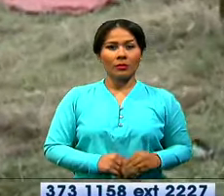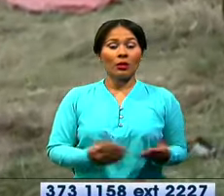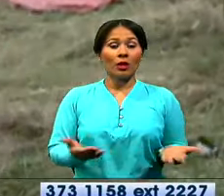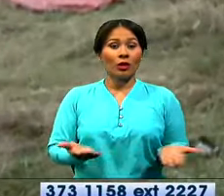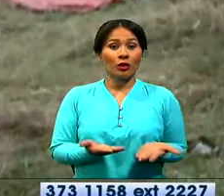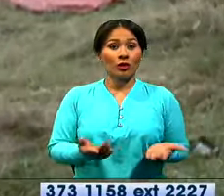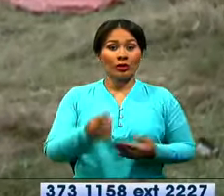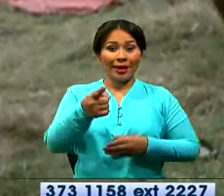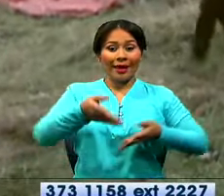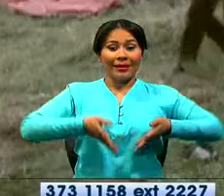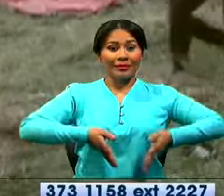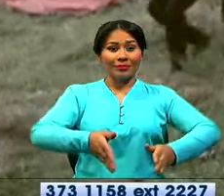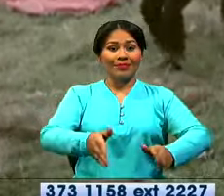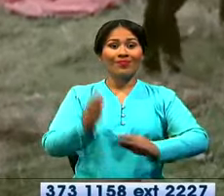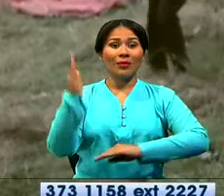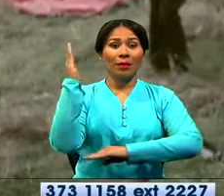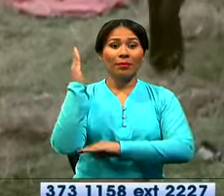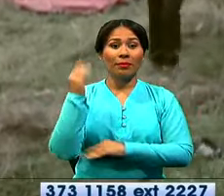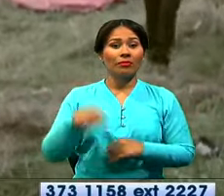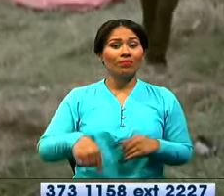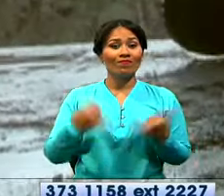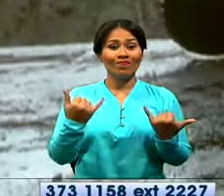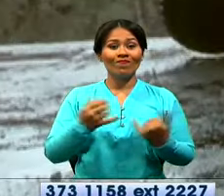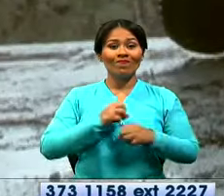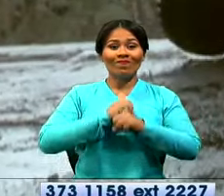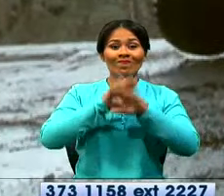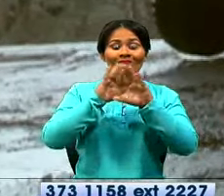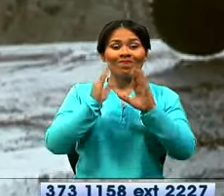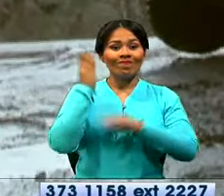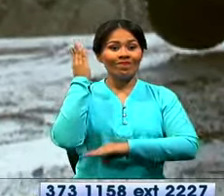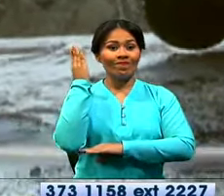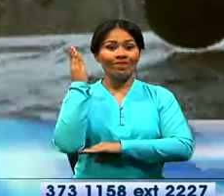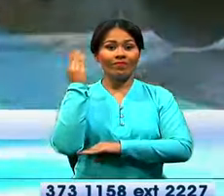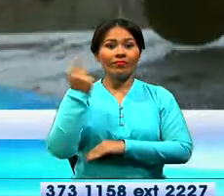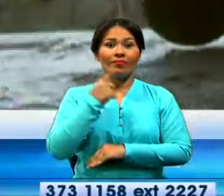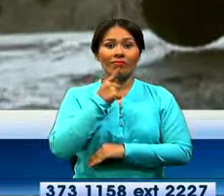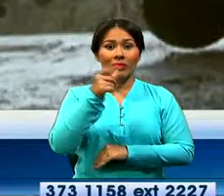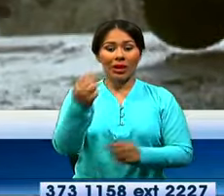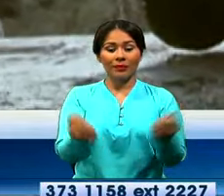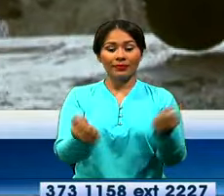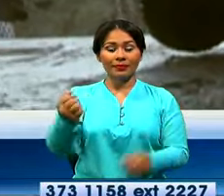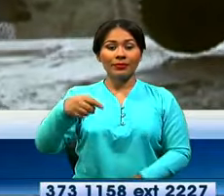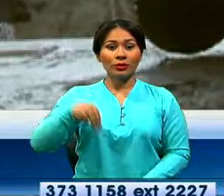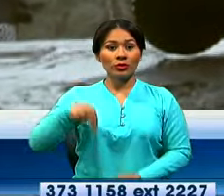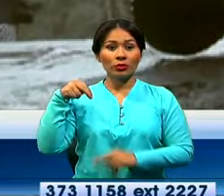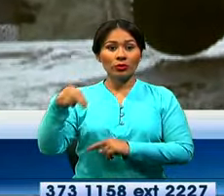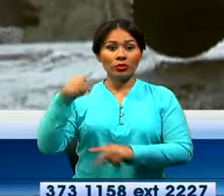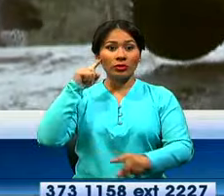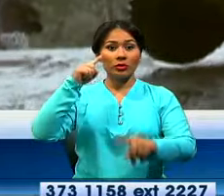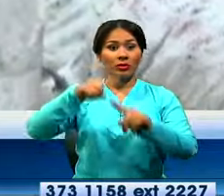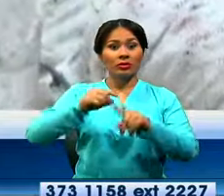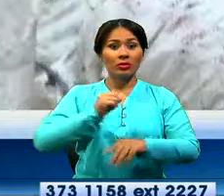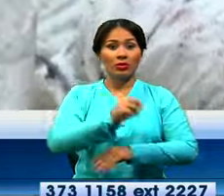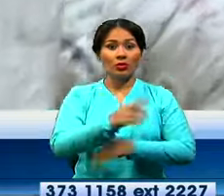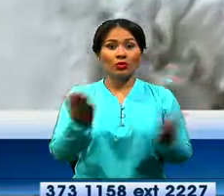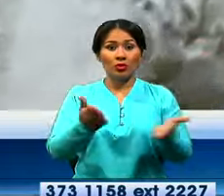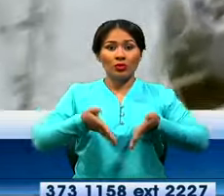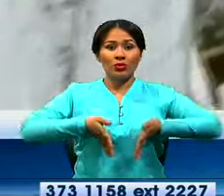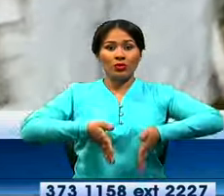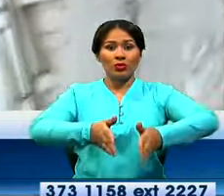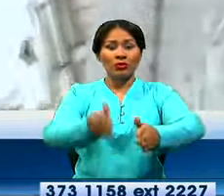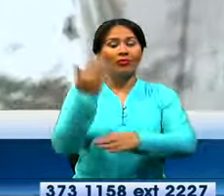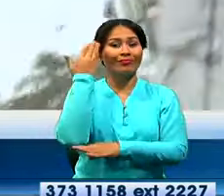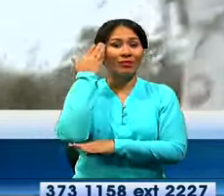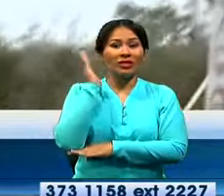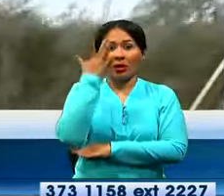Sucedió pasado el mediodía. La desgracia enlutó a dos familias. Esta camioneta, que circulaba en sentido sur-norte por la Panamericana Sur, por razones que se